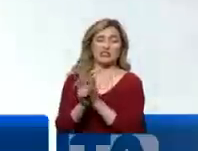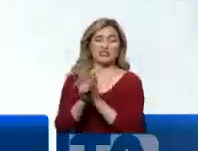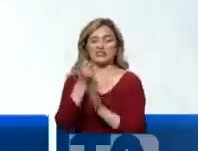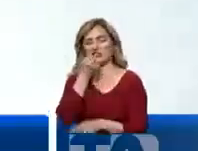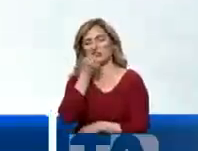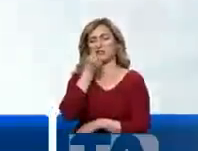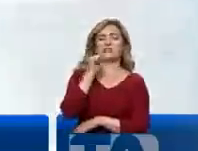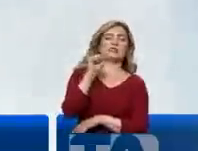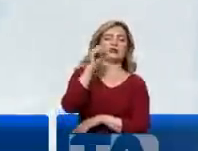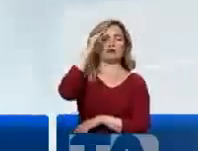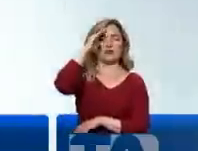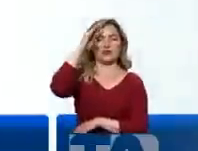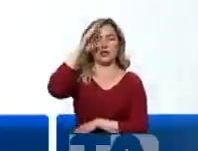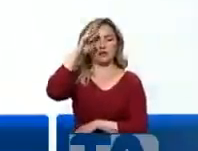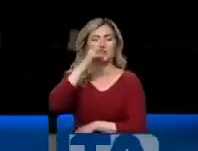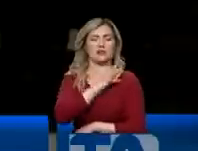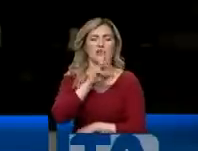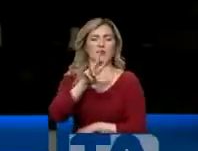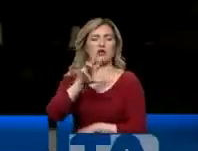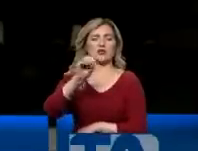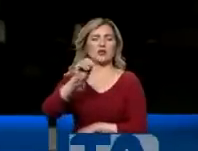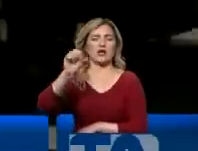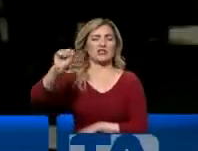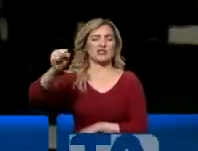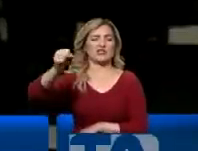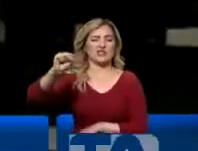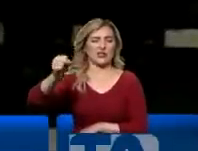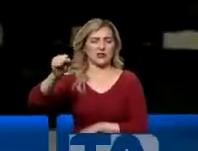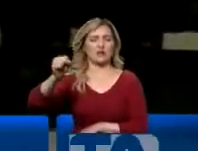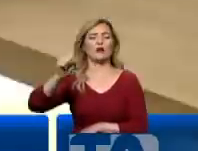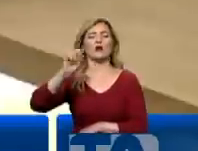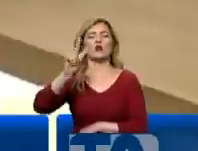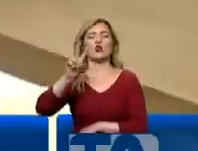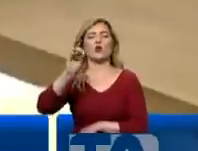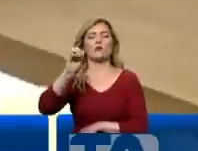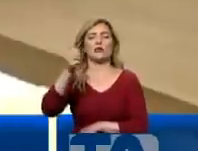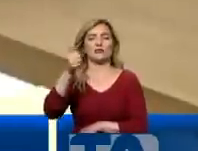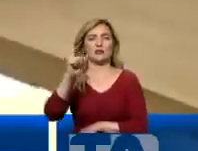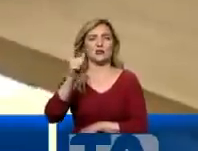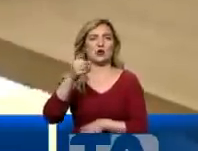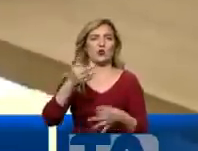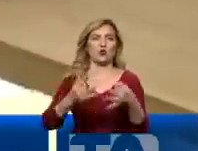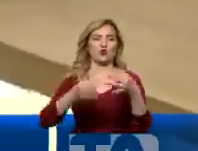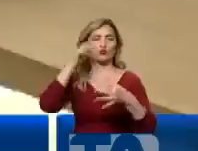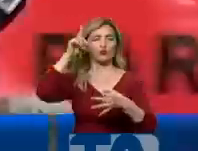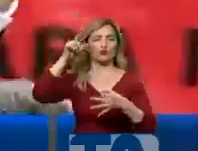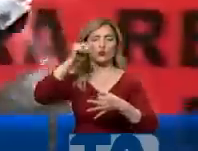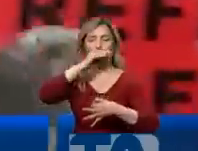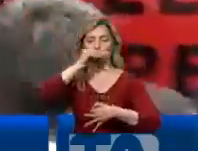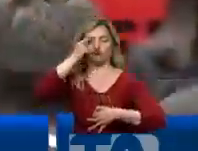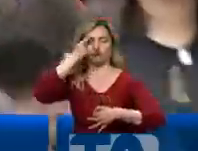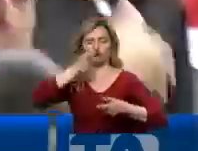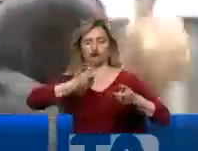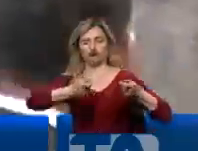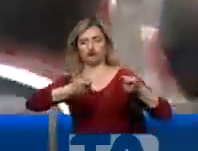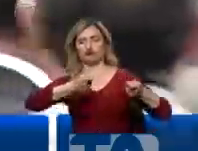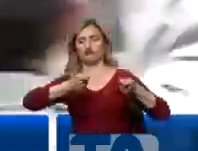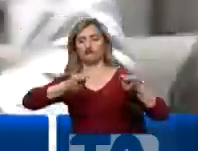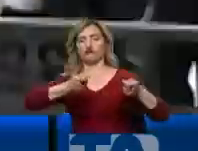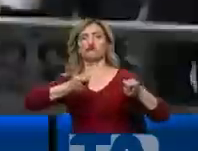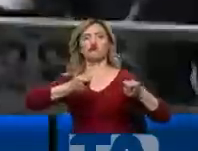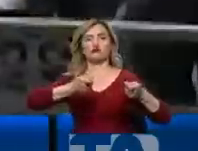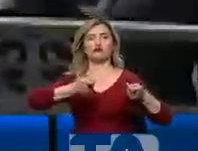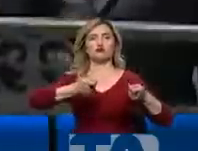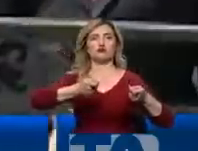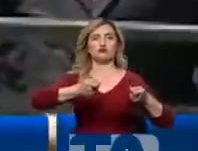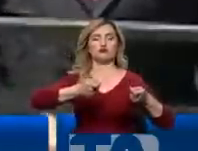del 30 de septiembre del 2010. El llamado 30S terminó en juicios que el gobierno de Rafael Correa